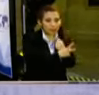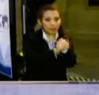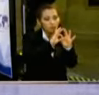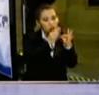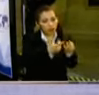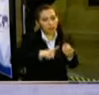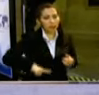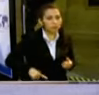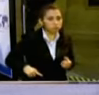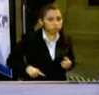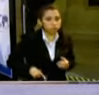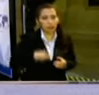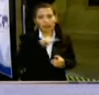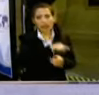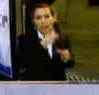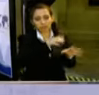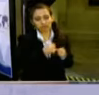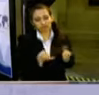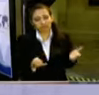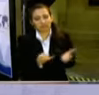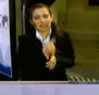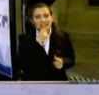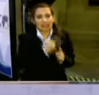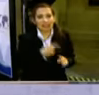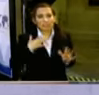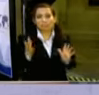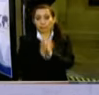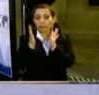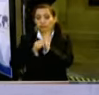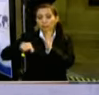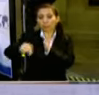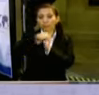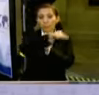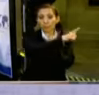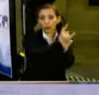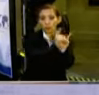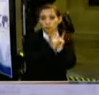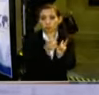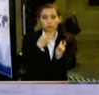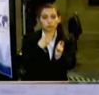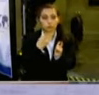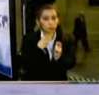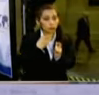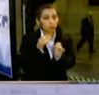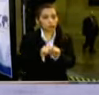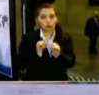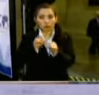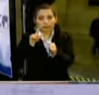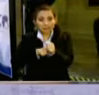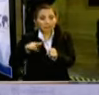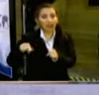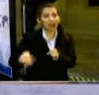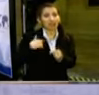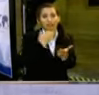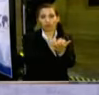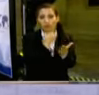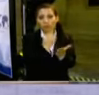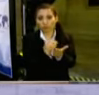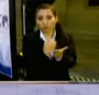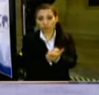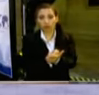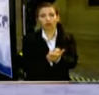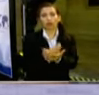de gobierno, a la toma de decisiones, a la participación de diversos grupos políticos, sociales y